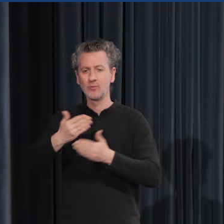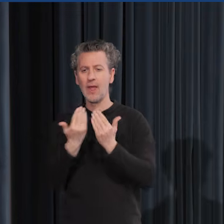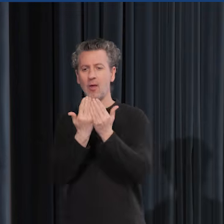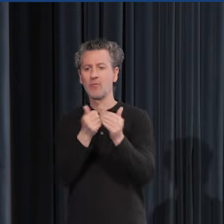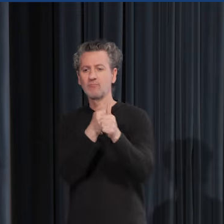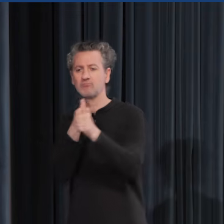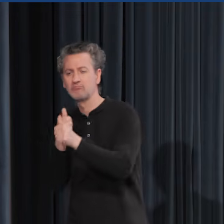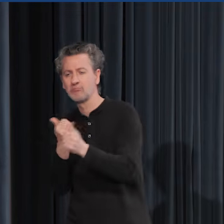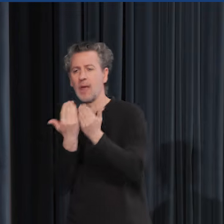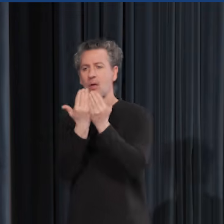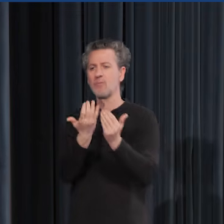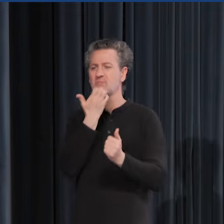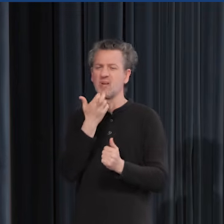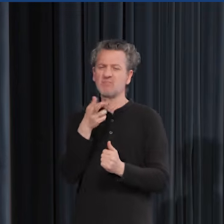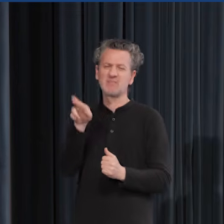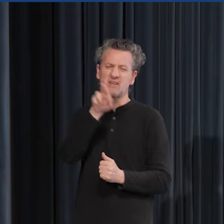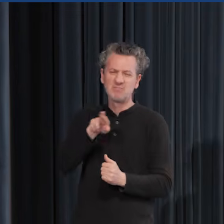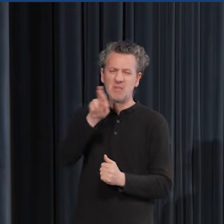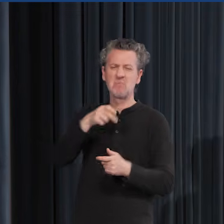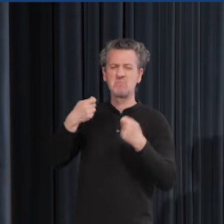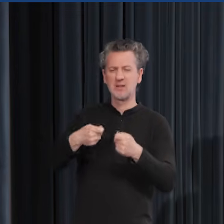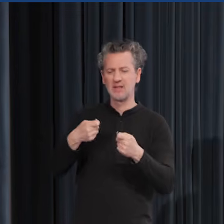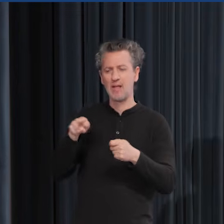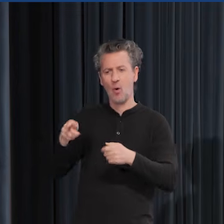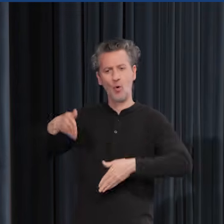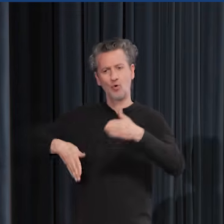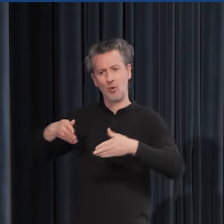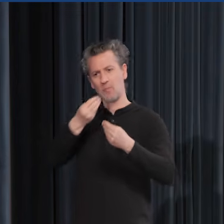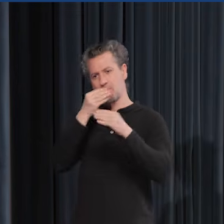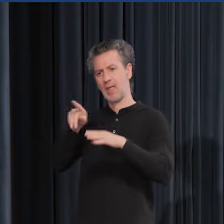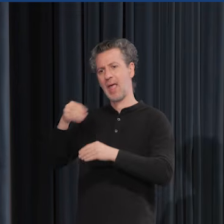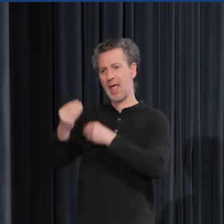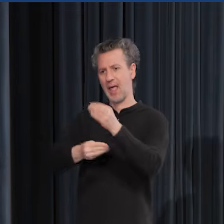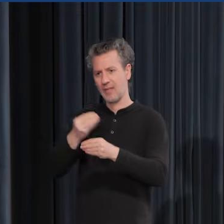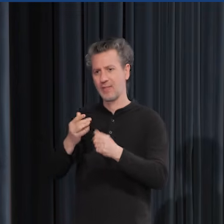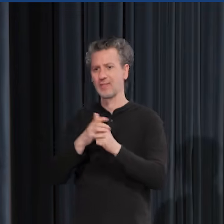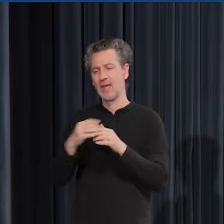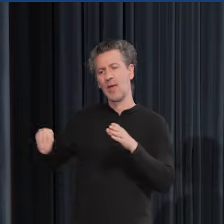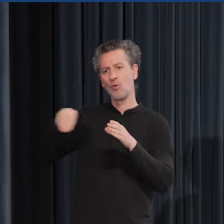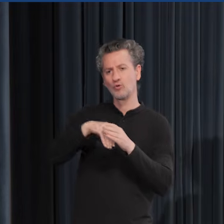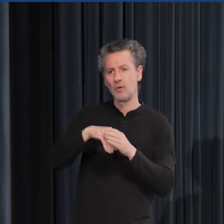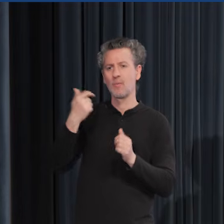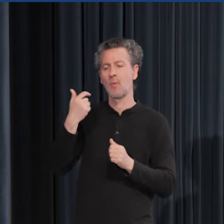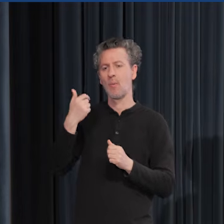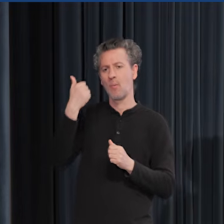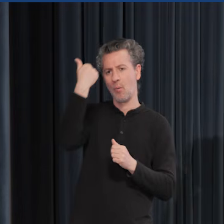son más repetitivas o que son más pesadas, pues favorezca la inclusión tanto por género como por edad.